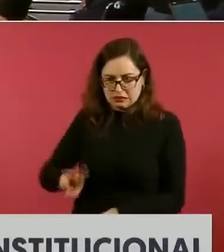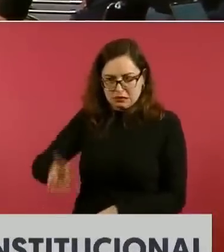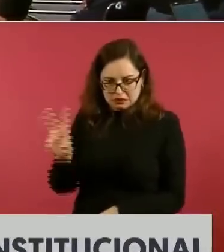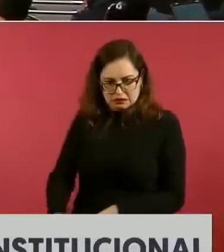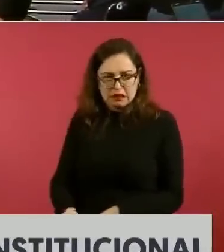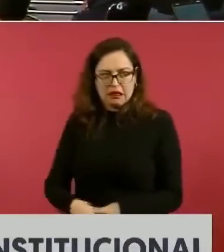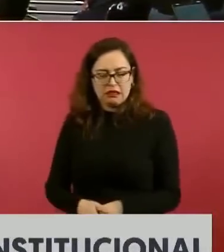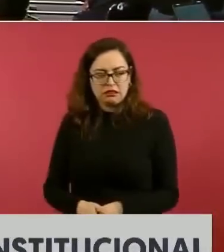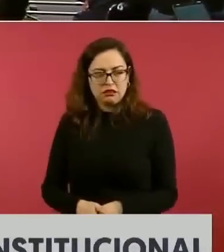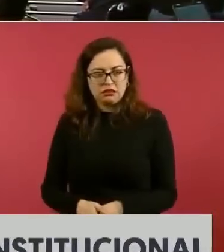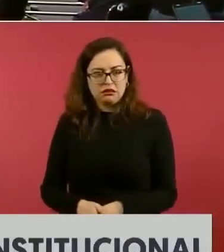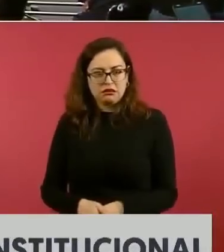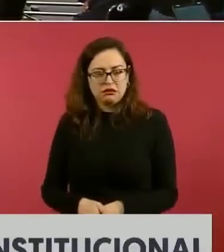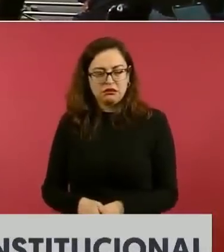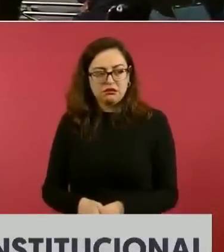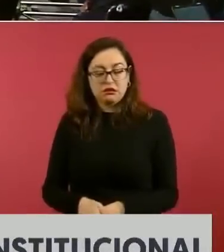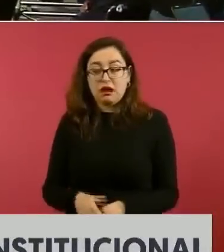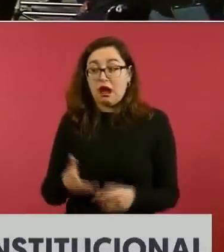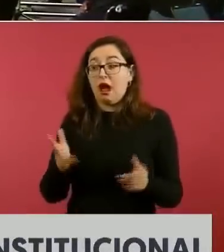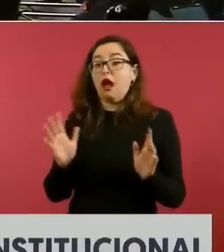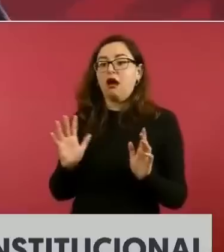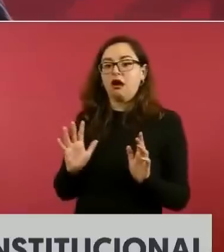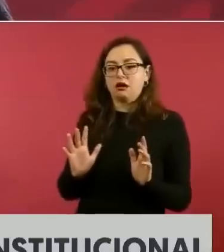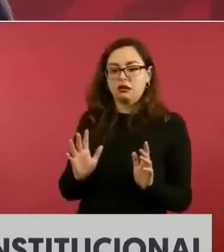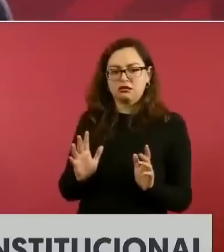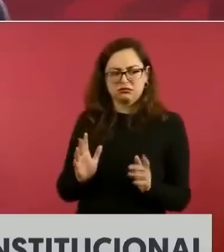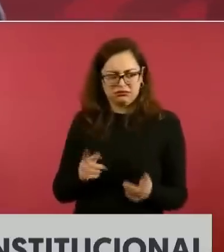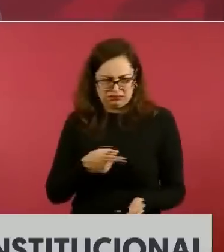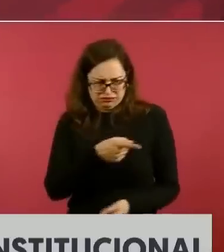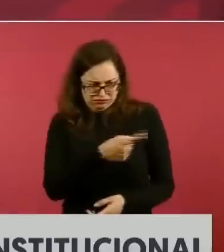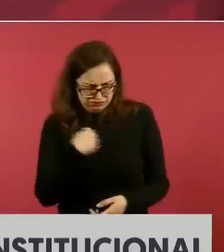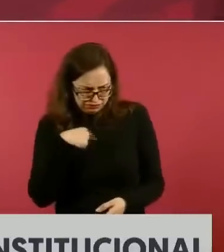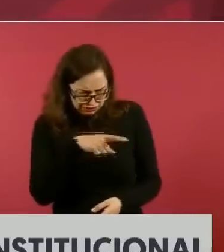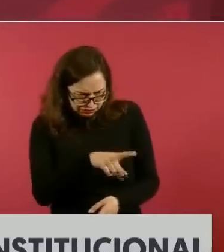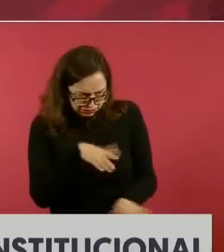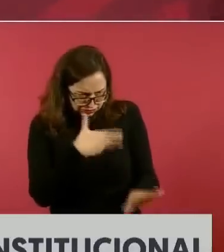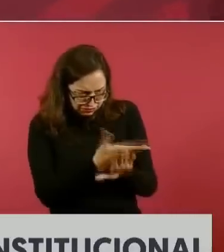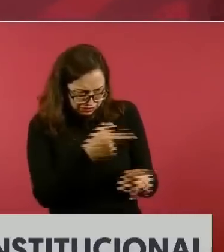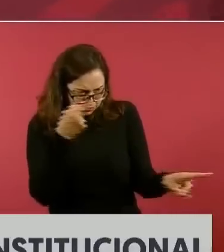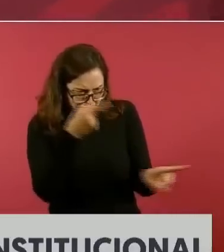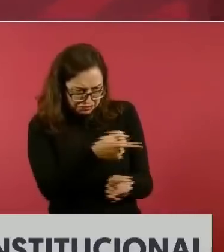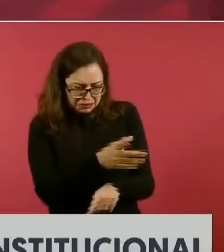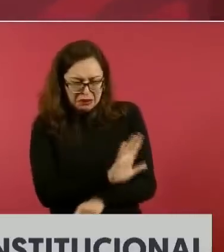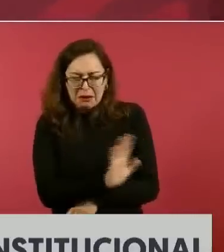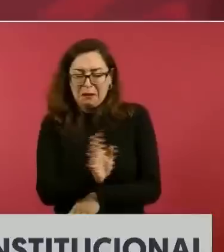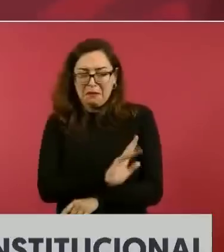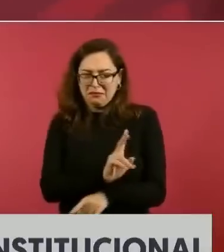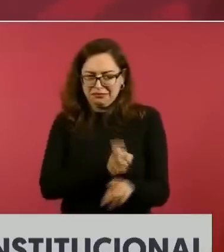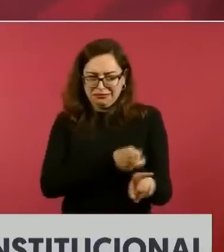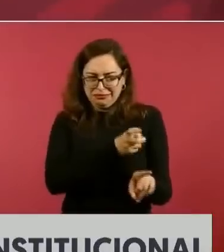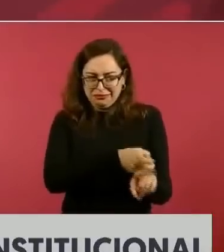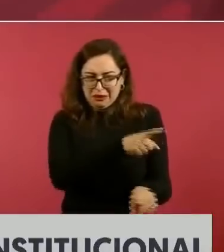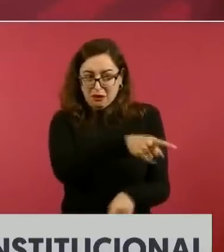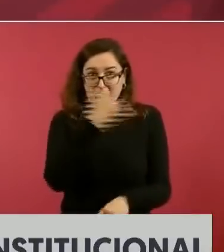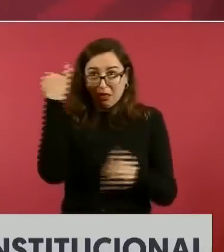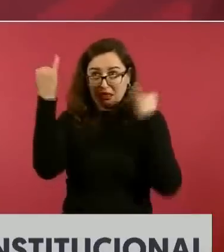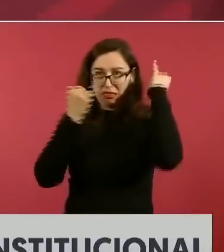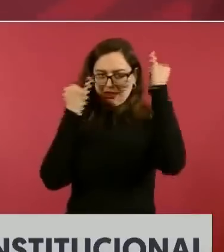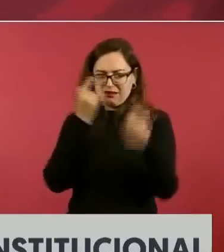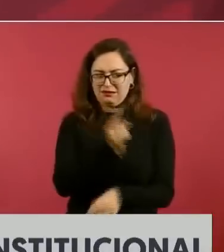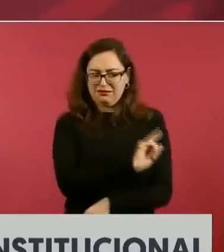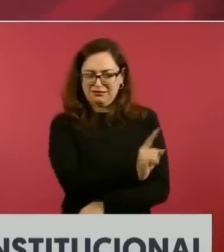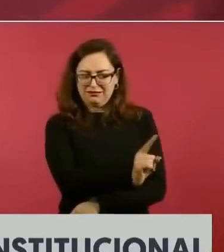presidente lo sabe. Digo, a ver, no nos hagamos. El problema no es ese, el problema es que el presidente diga una mentira de ese tamaño en